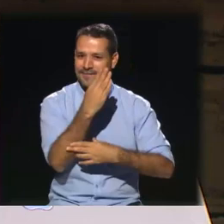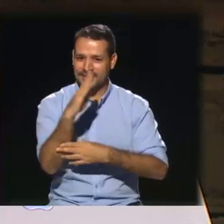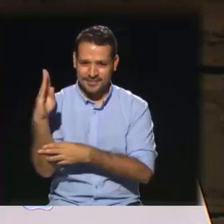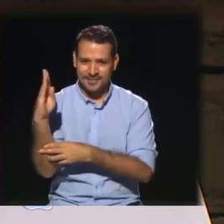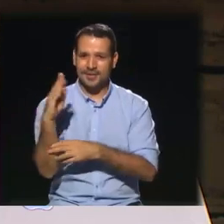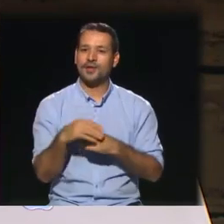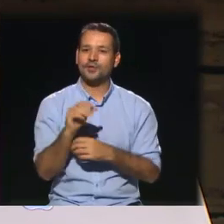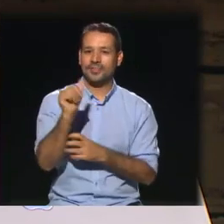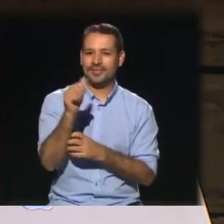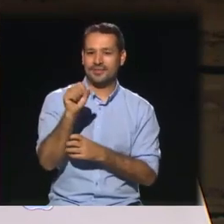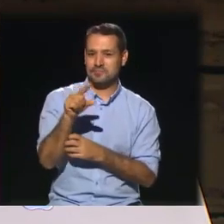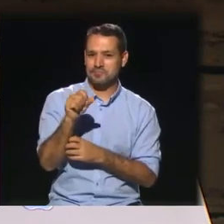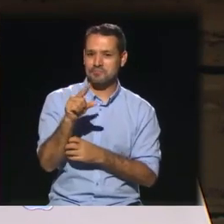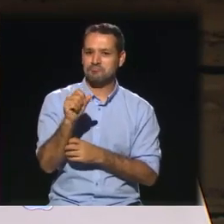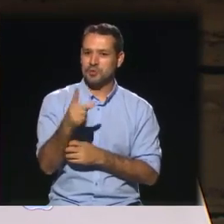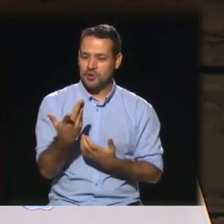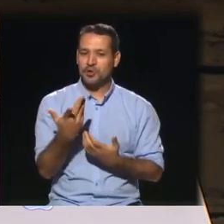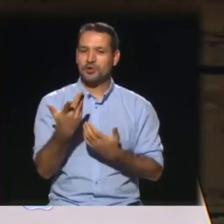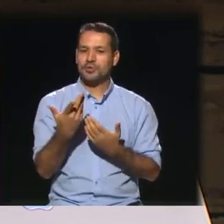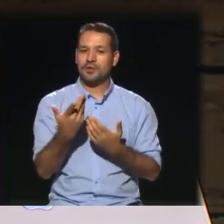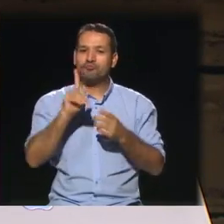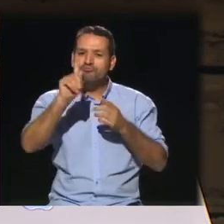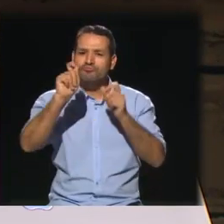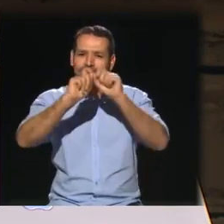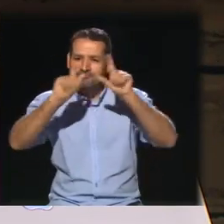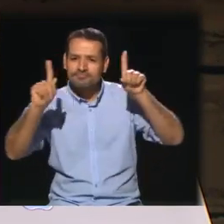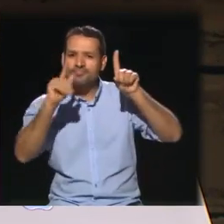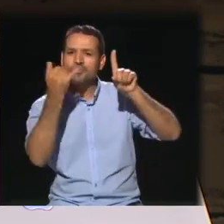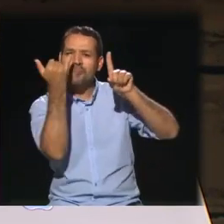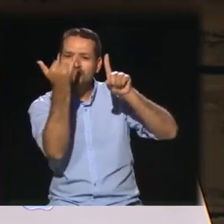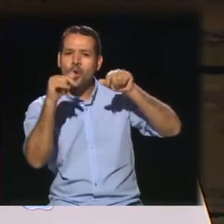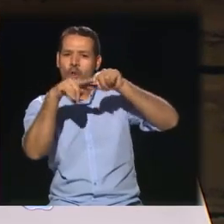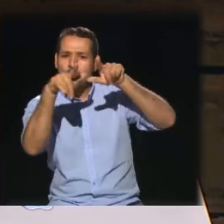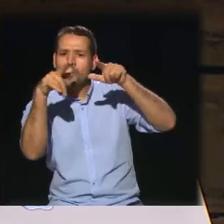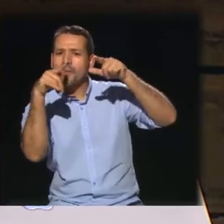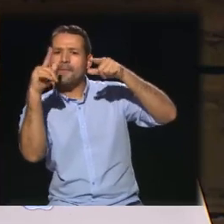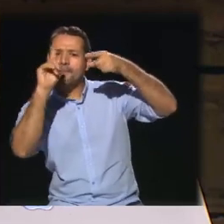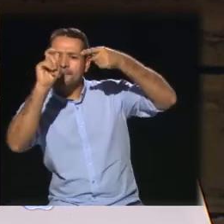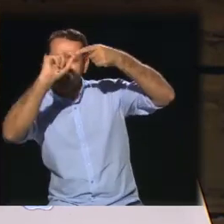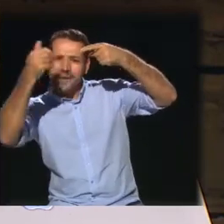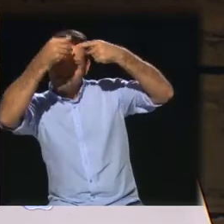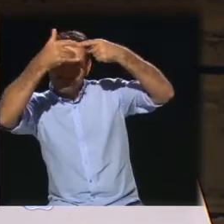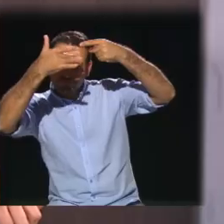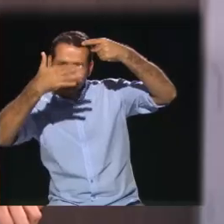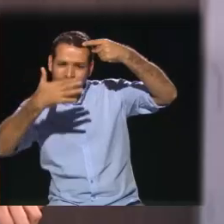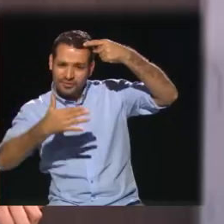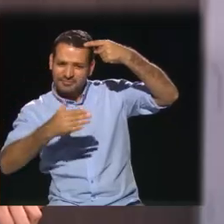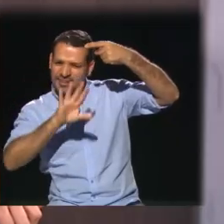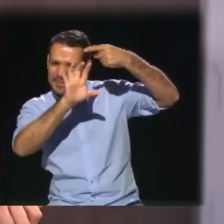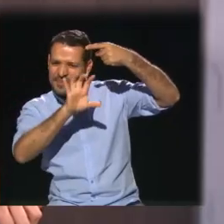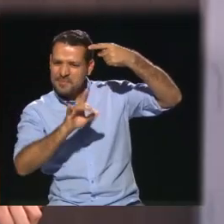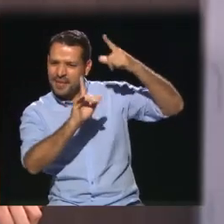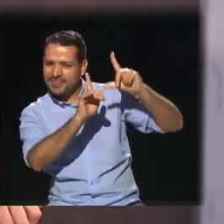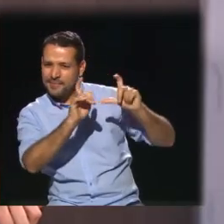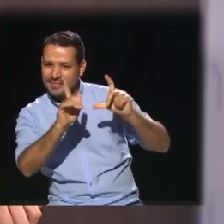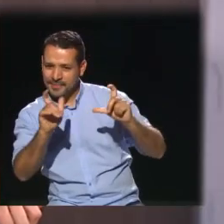media, unas herramientas y un micrositio que hemos generado especialmente para ellos. Perfecto, ahí tengo como la